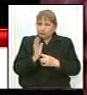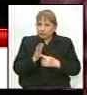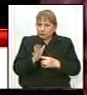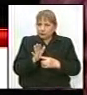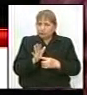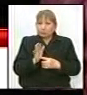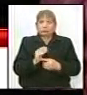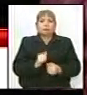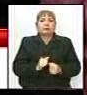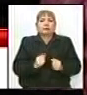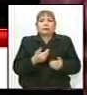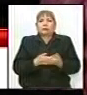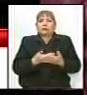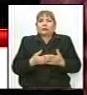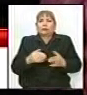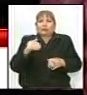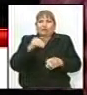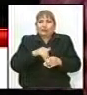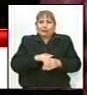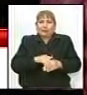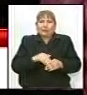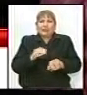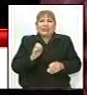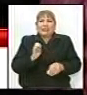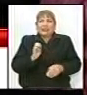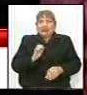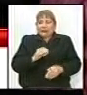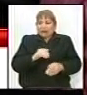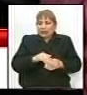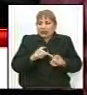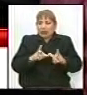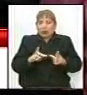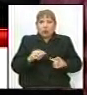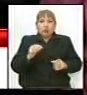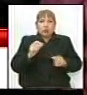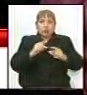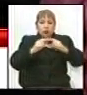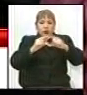al momento de hacer el voto electrónico se imprime un ticket